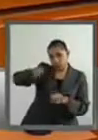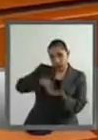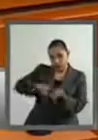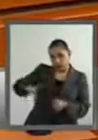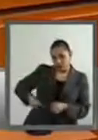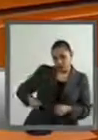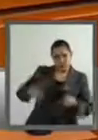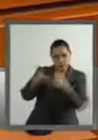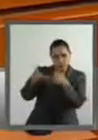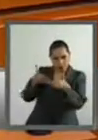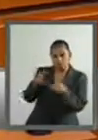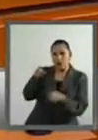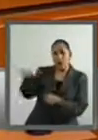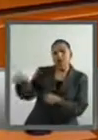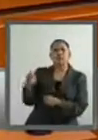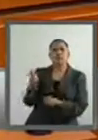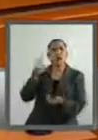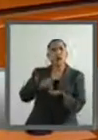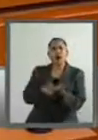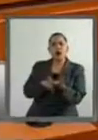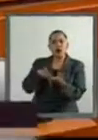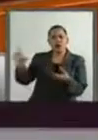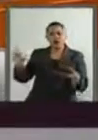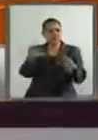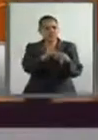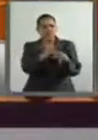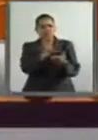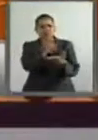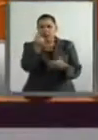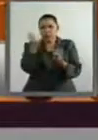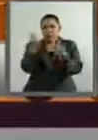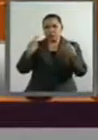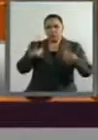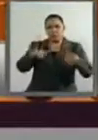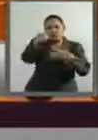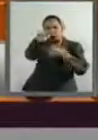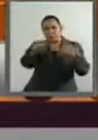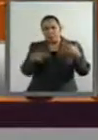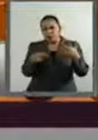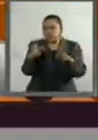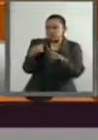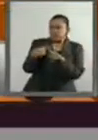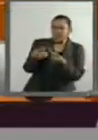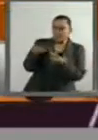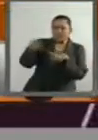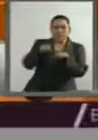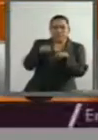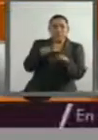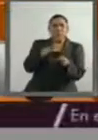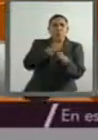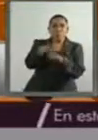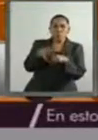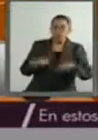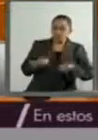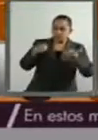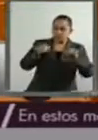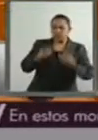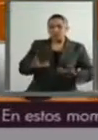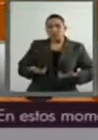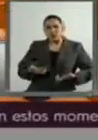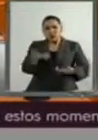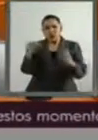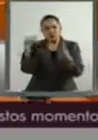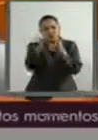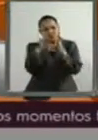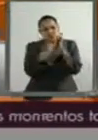que ni siquiera sabemos en dónde están situadas, con domicilios falsos. Creemos que esto debe terminar.